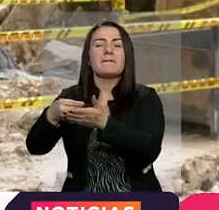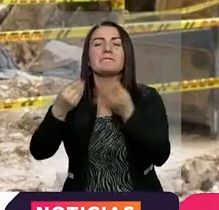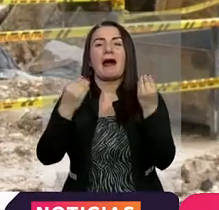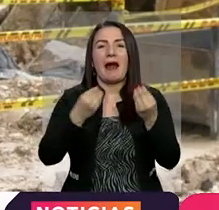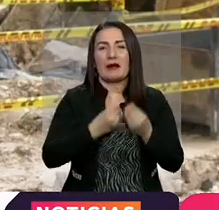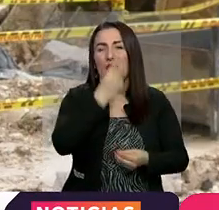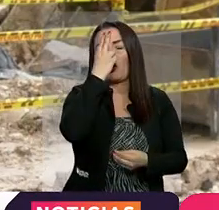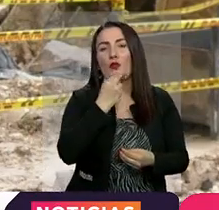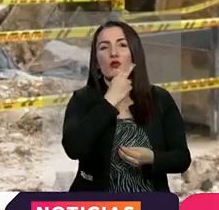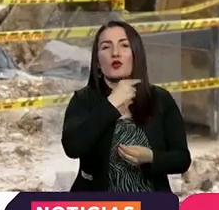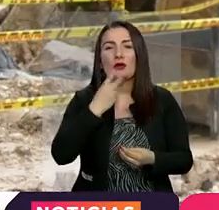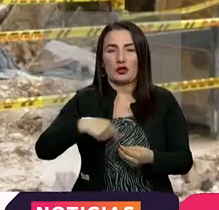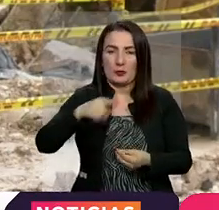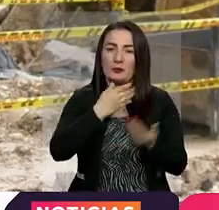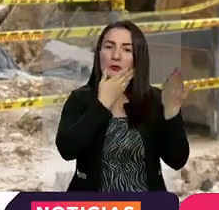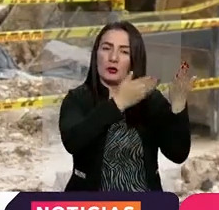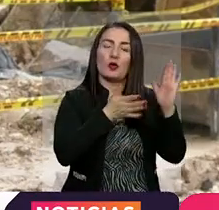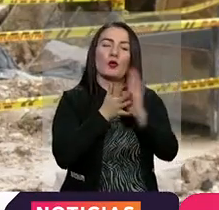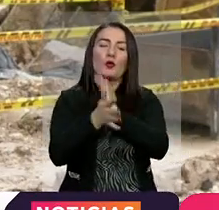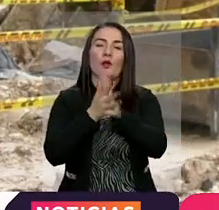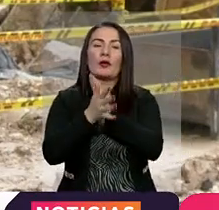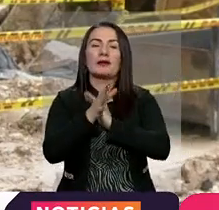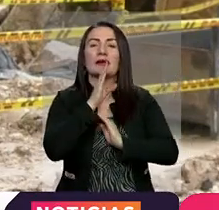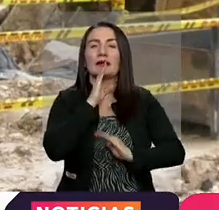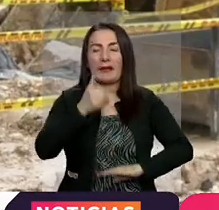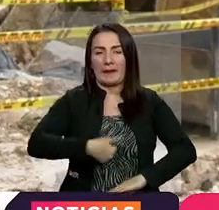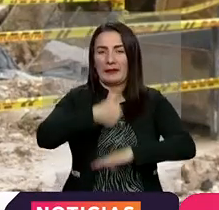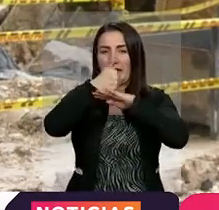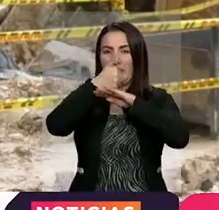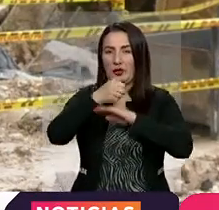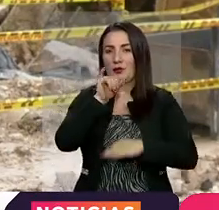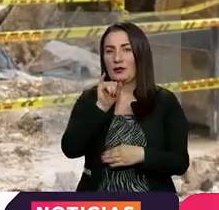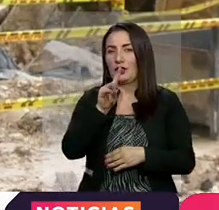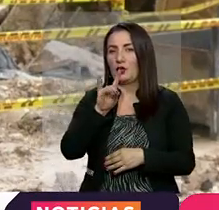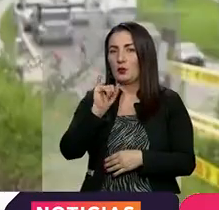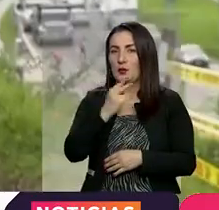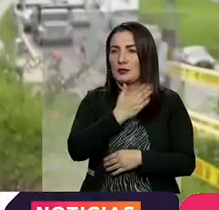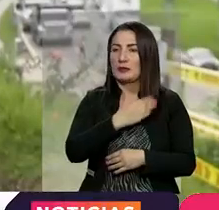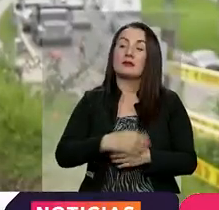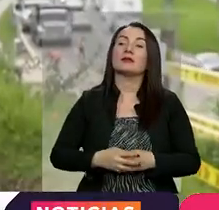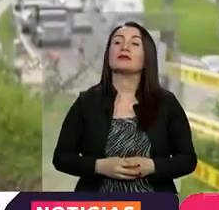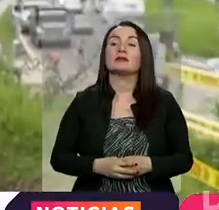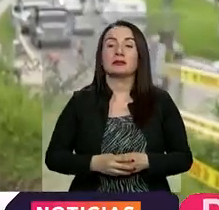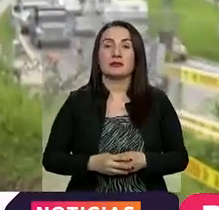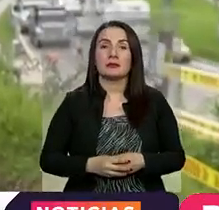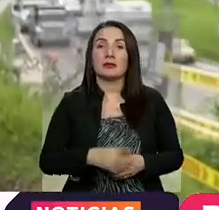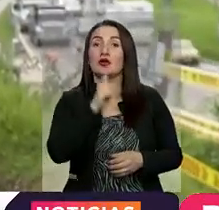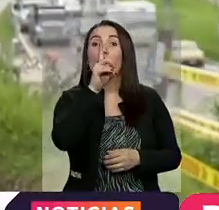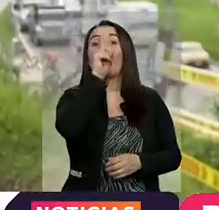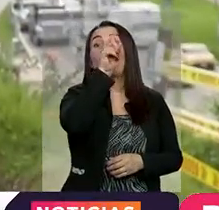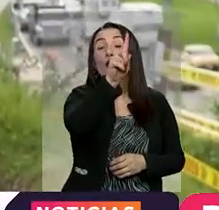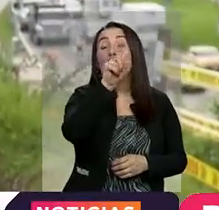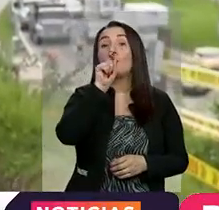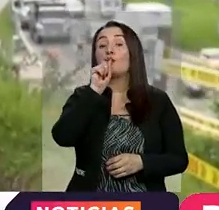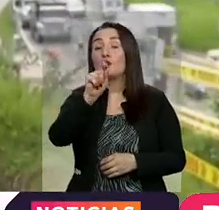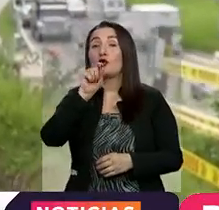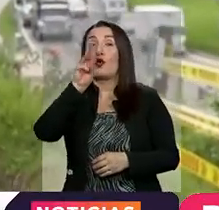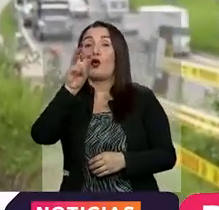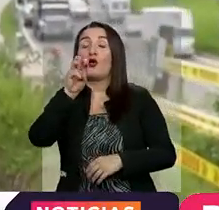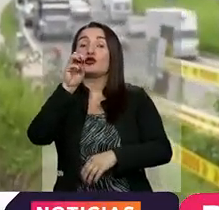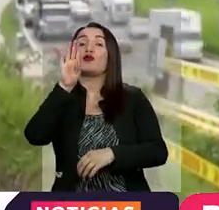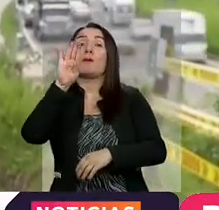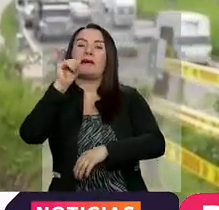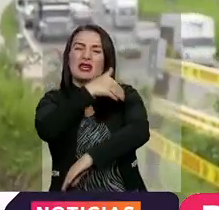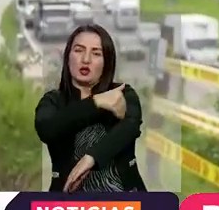las infraestructuras. A continuación, las declaraciones del director del IDU. Pero esos 1.8 billones de pesos se van a ver ejecutados en el